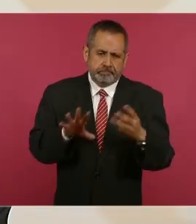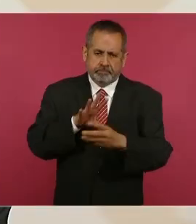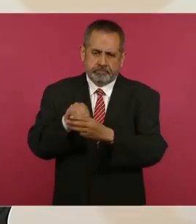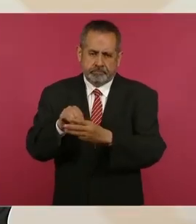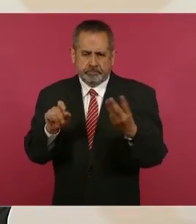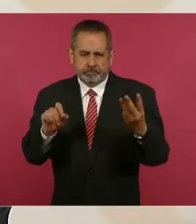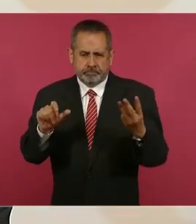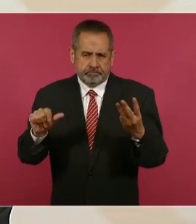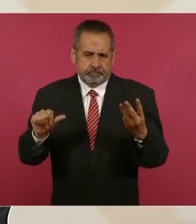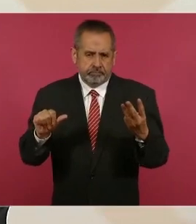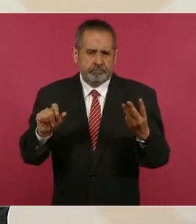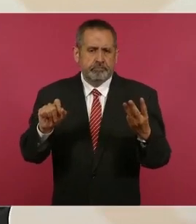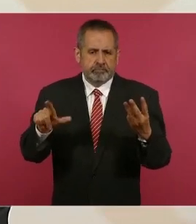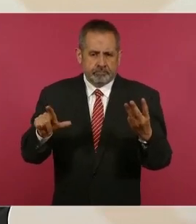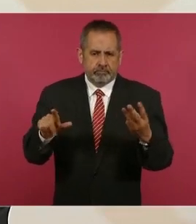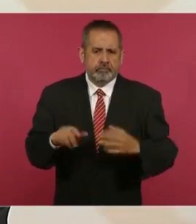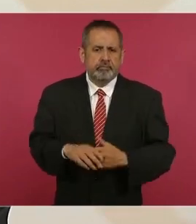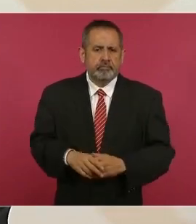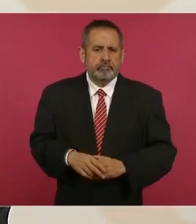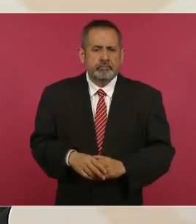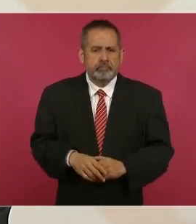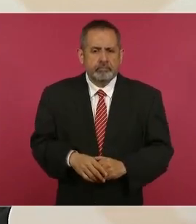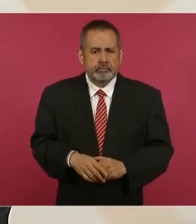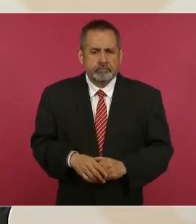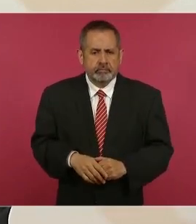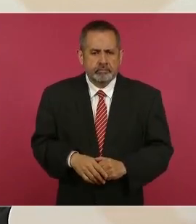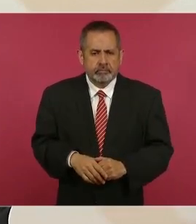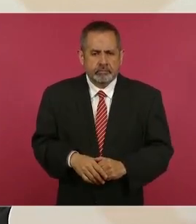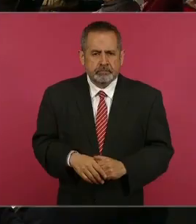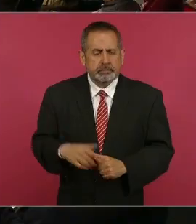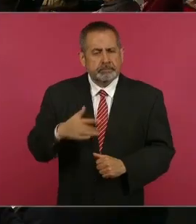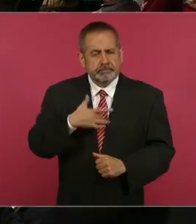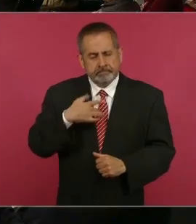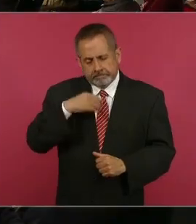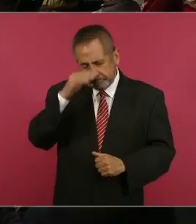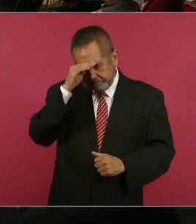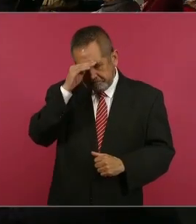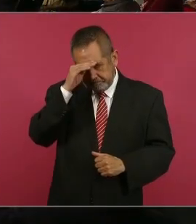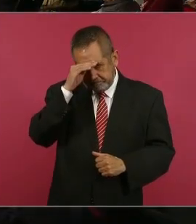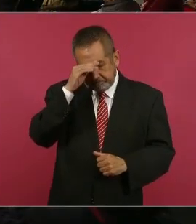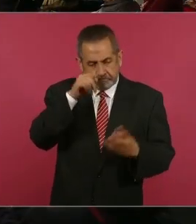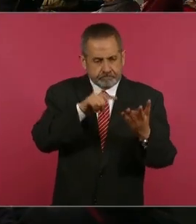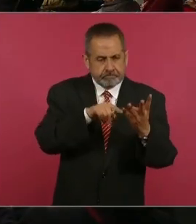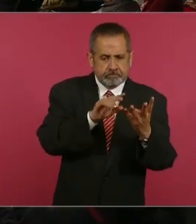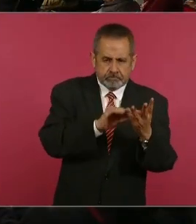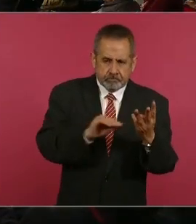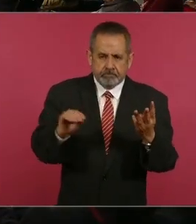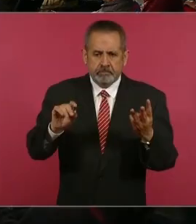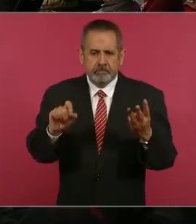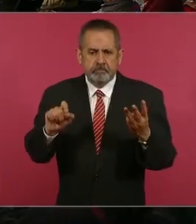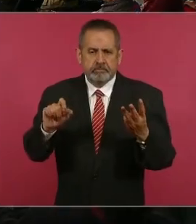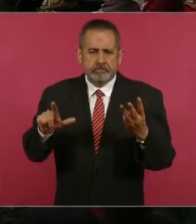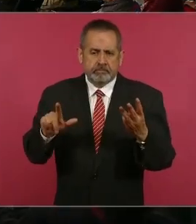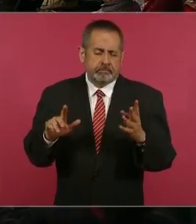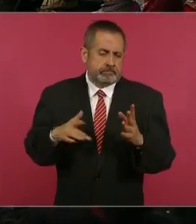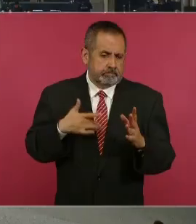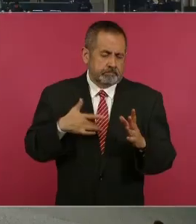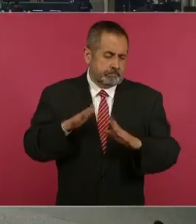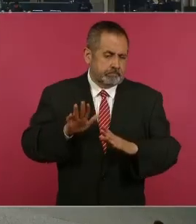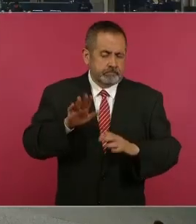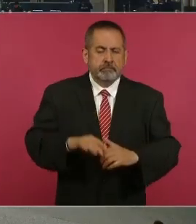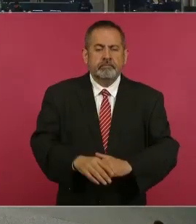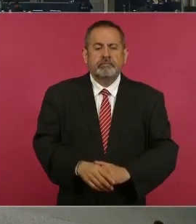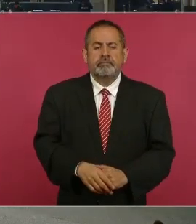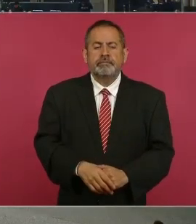Sí, que considero que posiblemente ya esté incluido. ¿Han hablado también